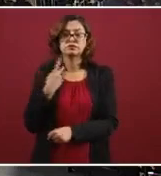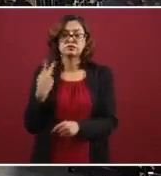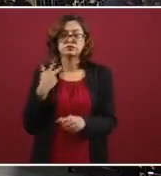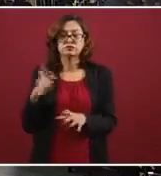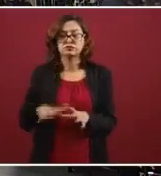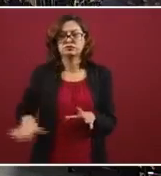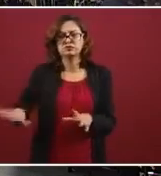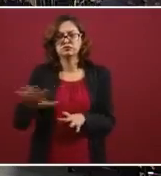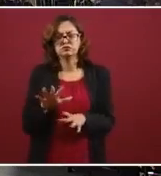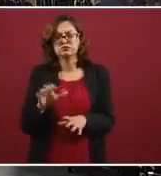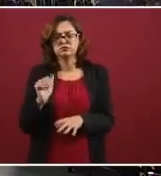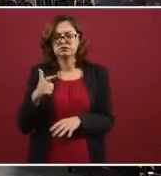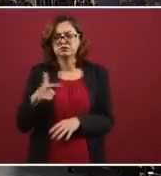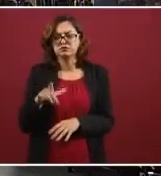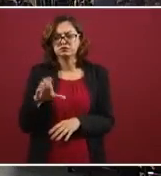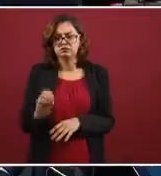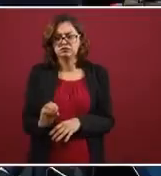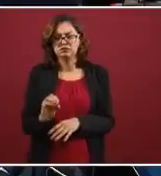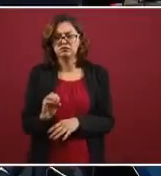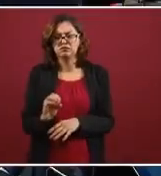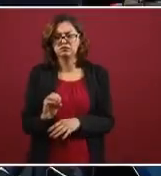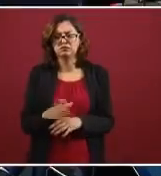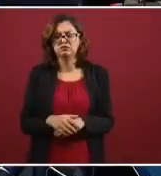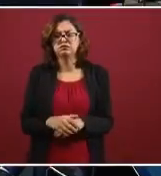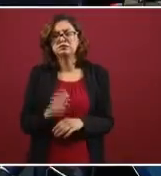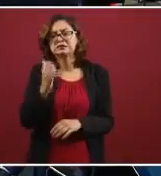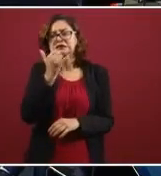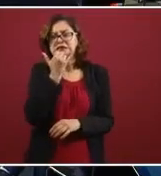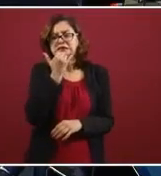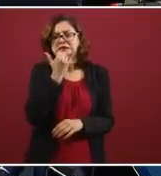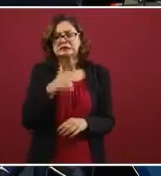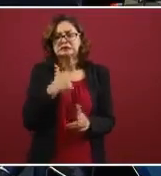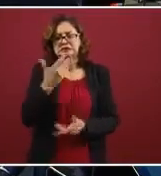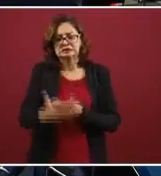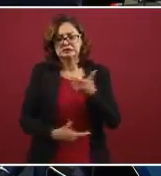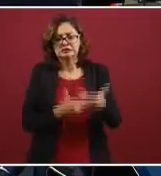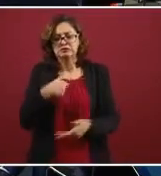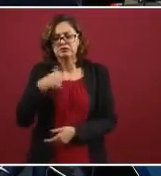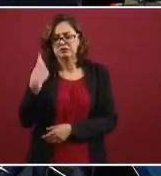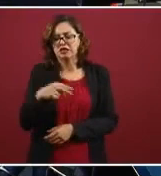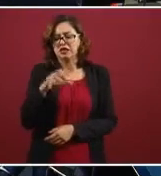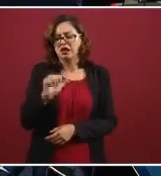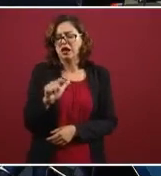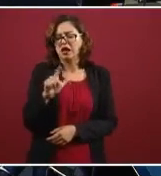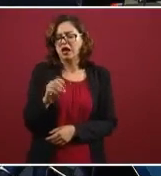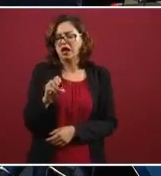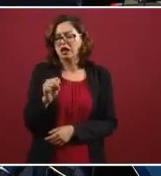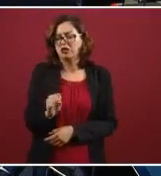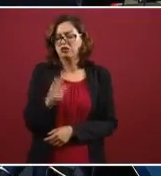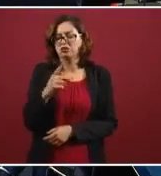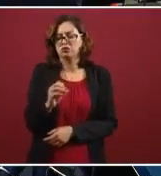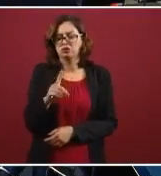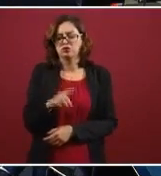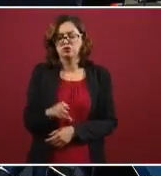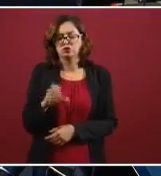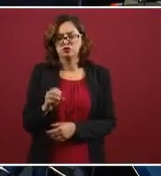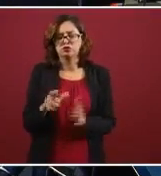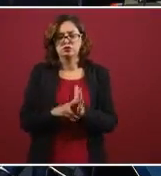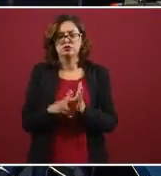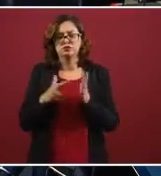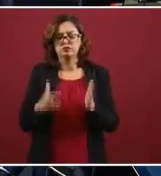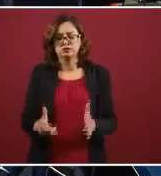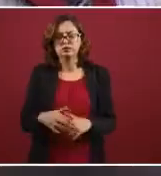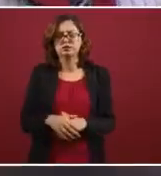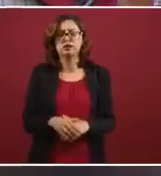del presidente Andrés Manuel López Obrador, y disculpe, no me presenté, soy Carlos Pozos, de la revista Petróleo y Energía. Y